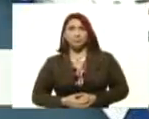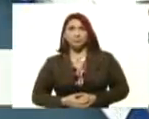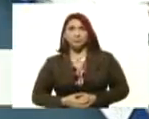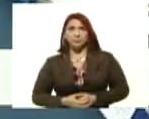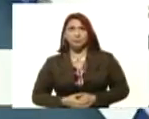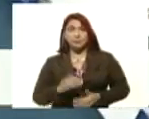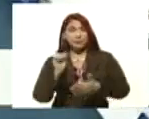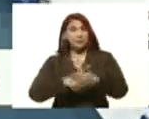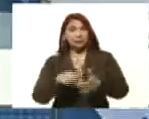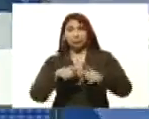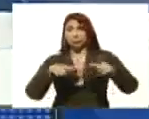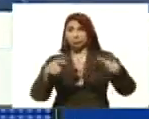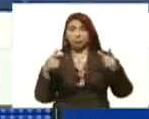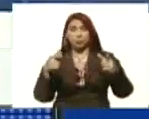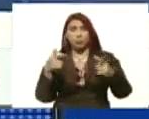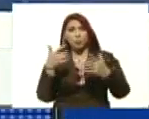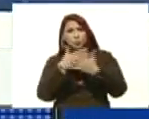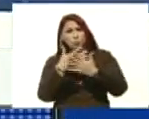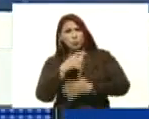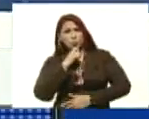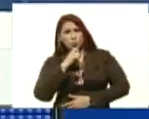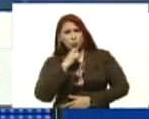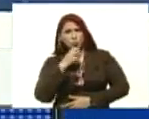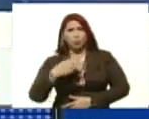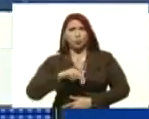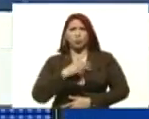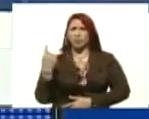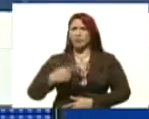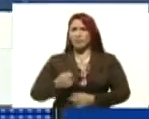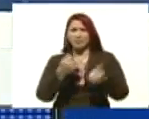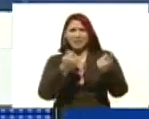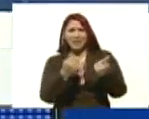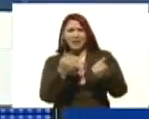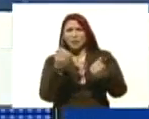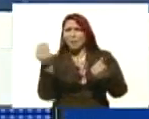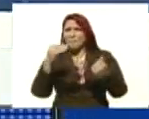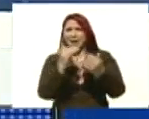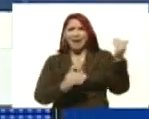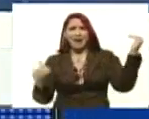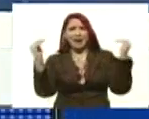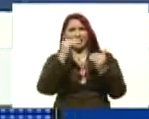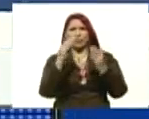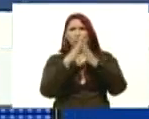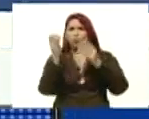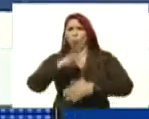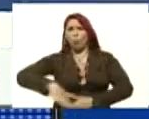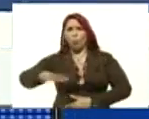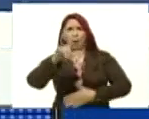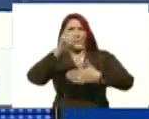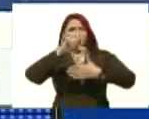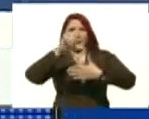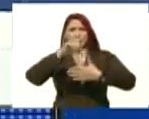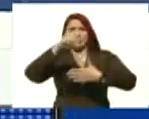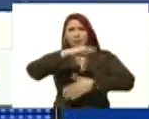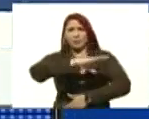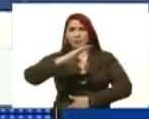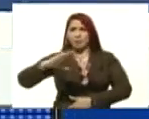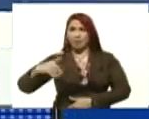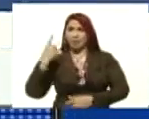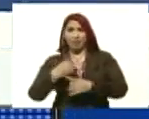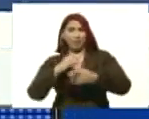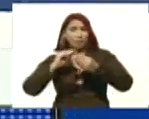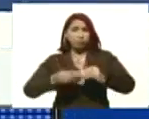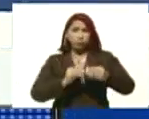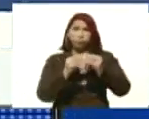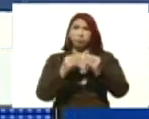Sin lugar a dudas, teníamos el salario más alto de toda América Latina y el Caribe y tenemos que recuperarlo. Pero para